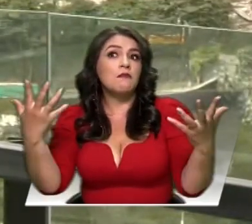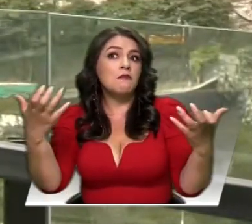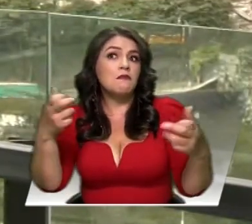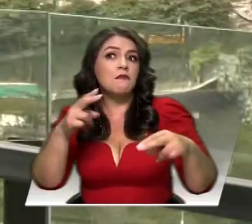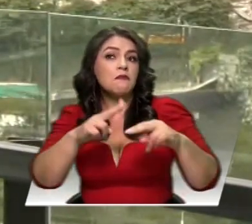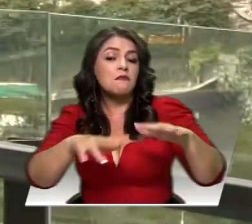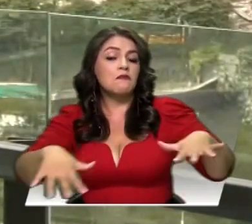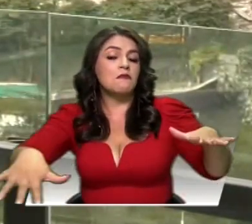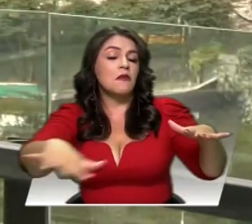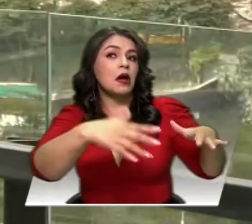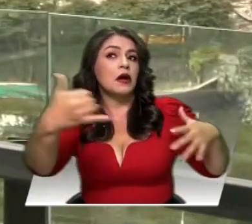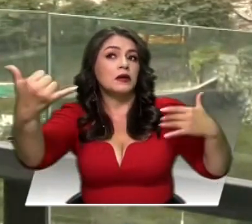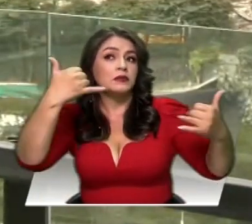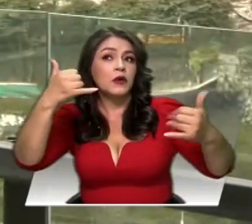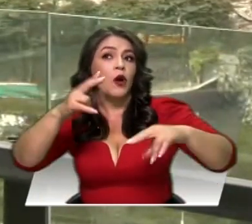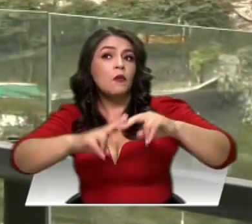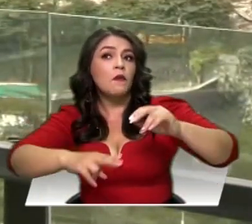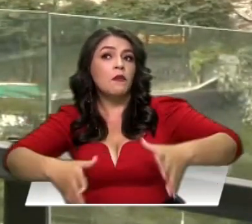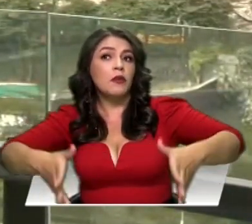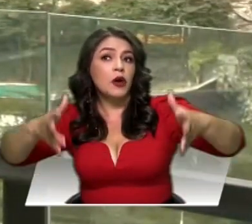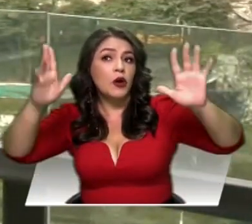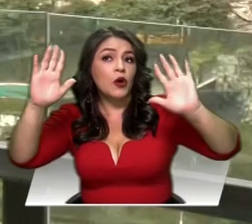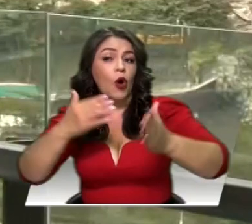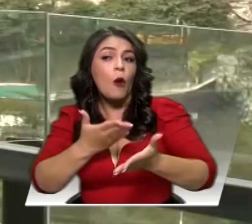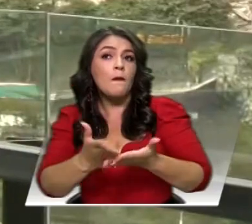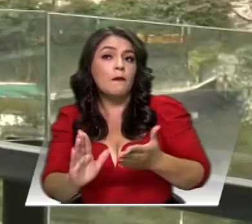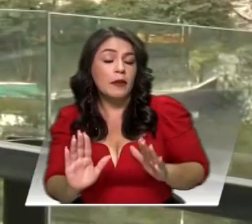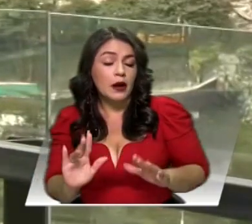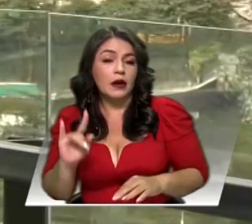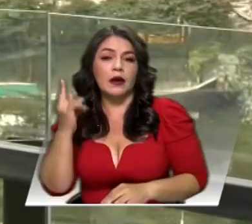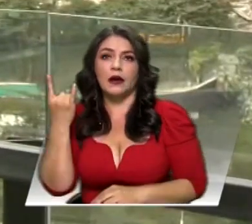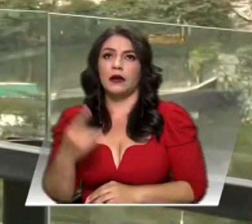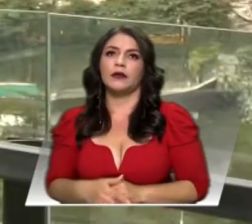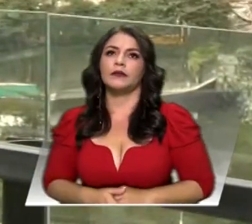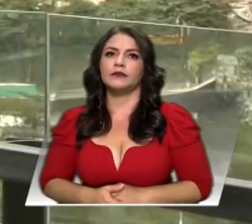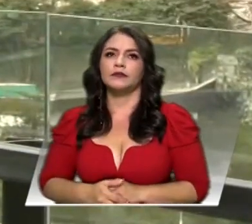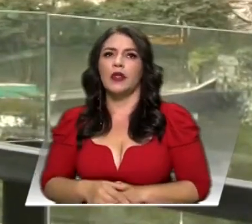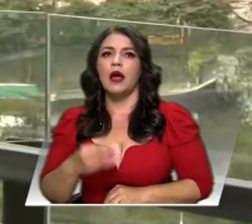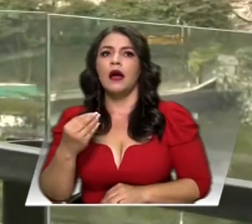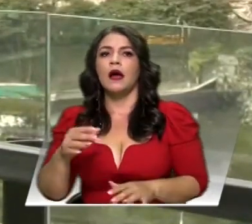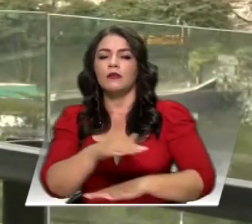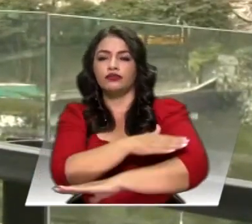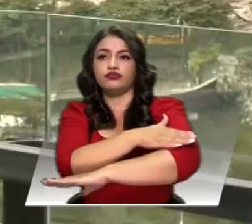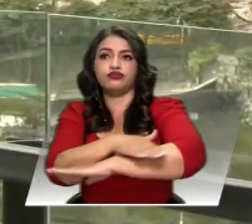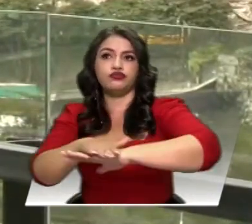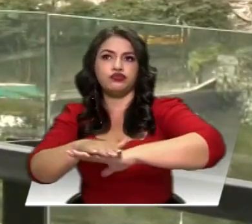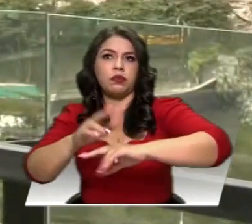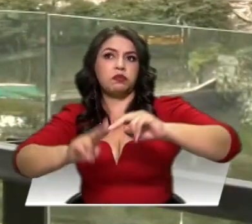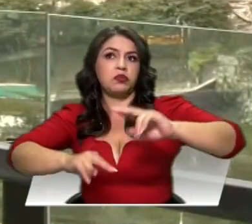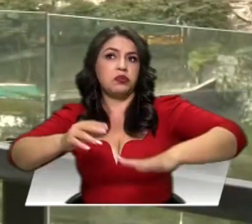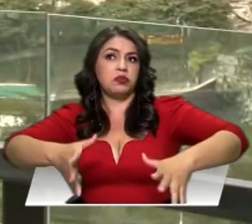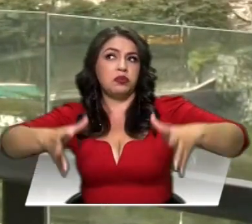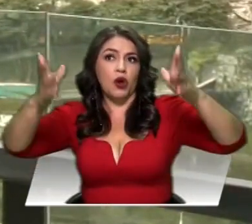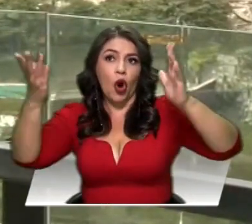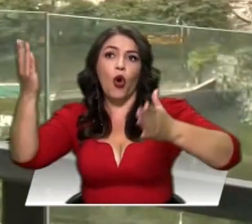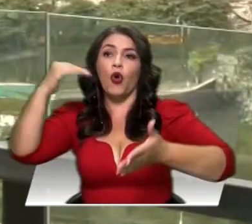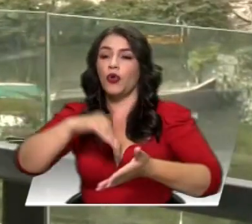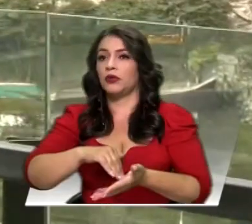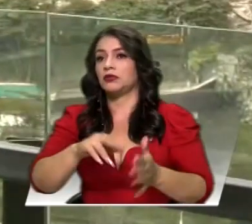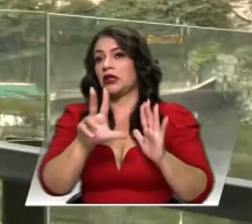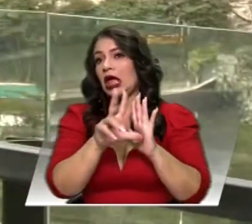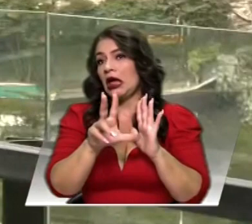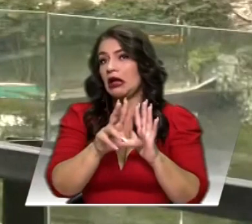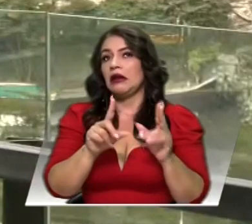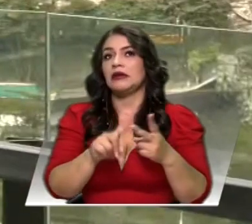a llamarlos para obtener el terreno, para comprar ese lote que queda ya ahí en ruinas y así construir hoteles o